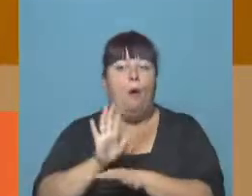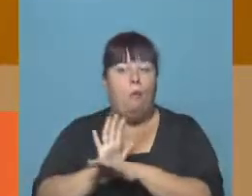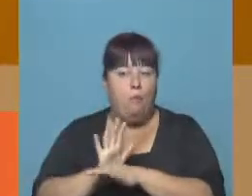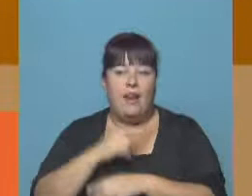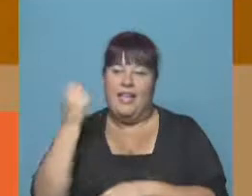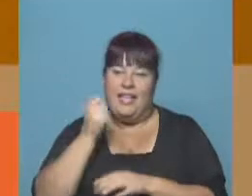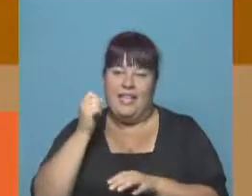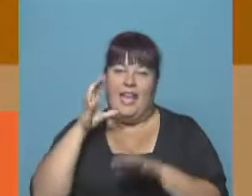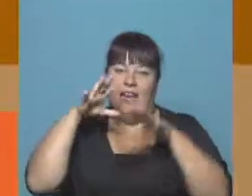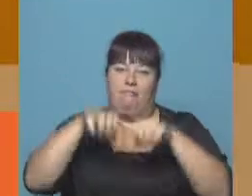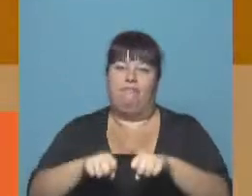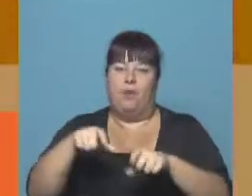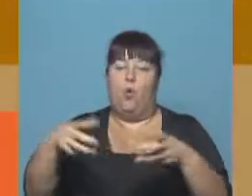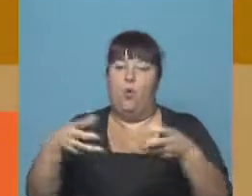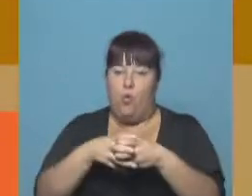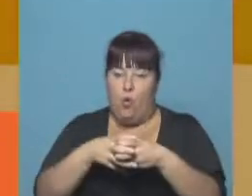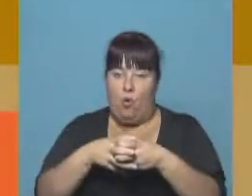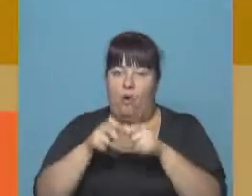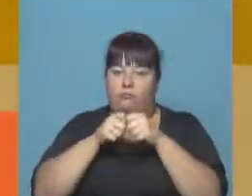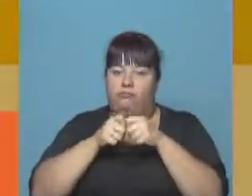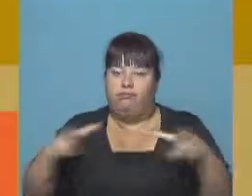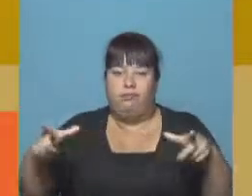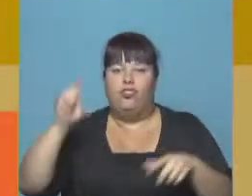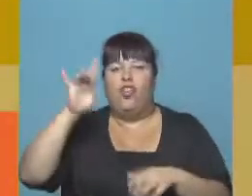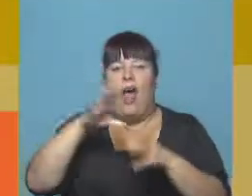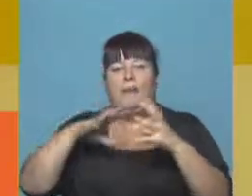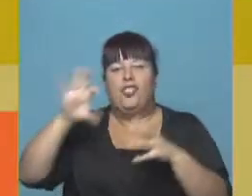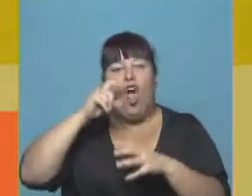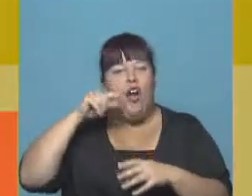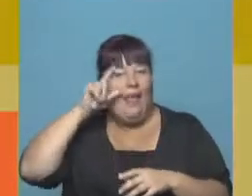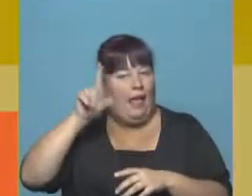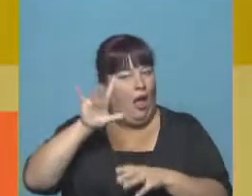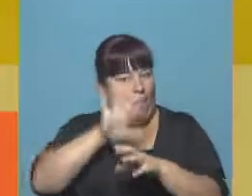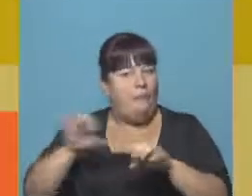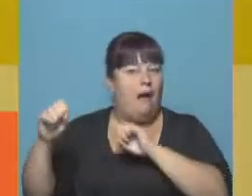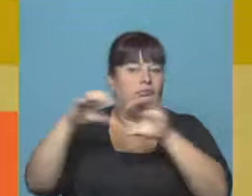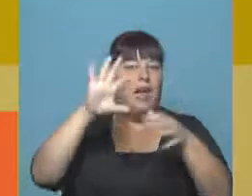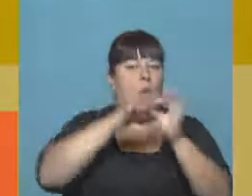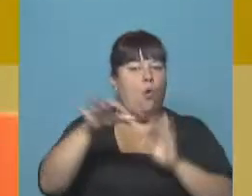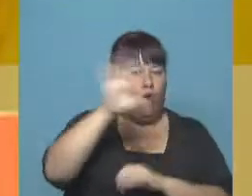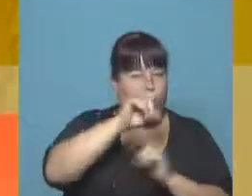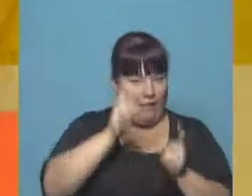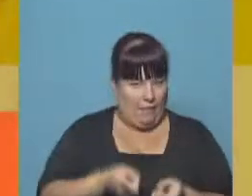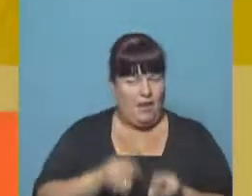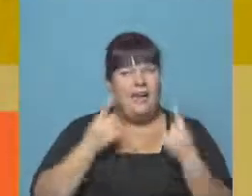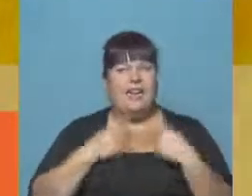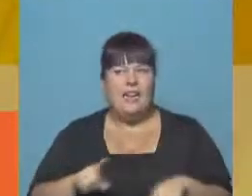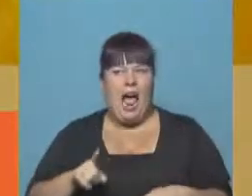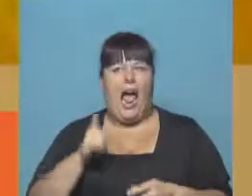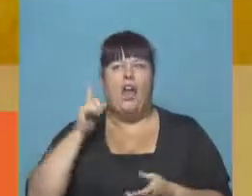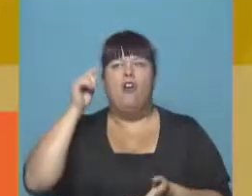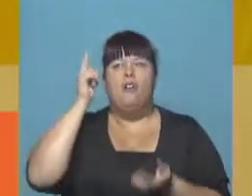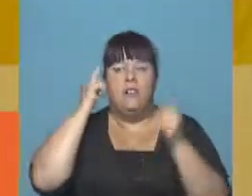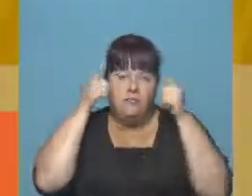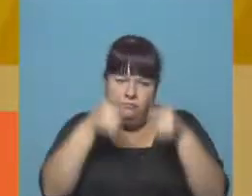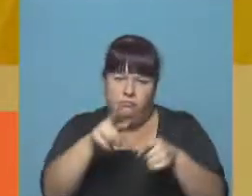quieren instaurar un califato que se extienda más allá de Medio Oriente, es decir, que se extienda hacia Europa. Llama la atención el hecho que hayan elegido como